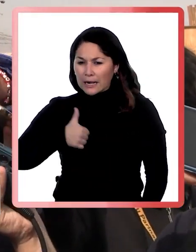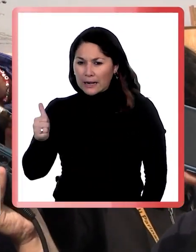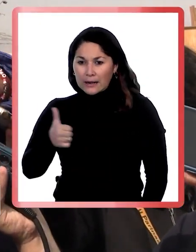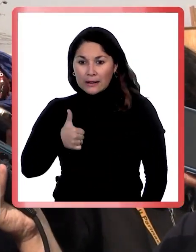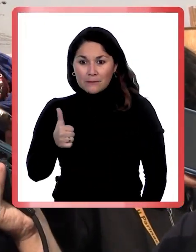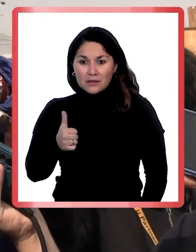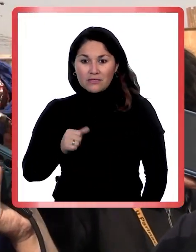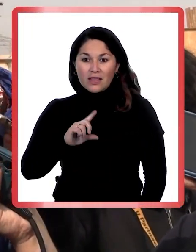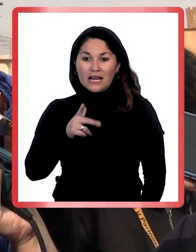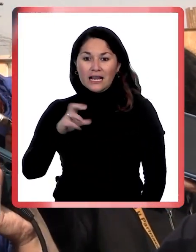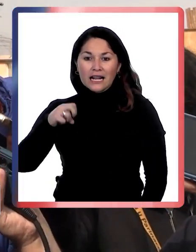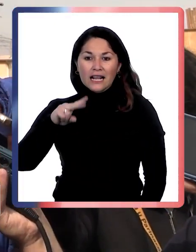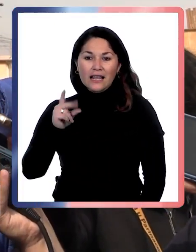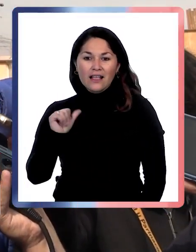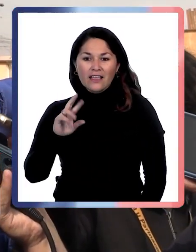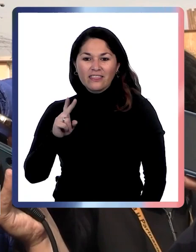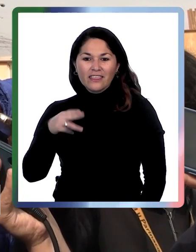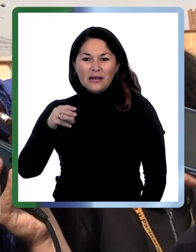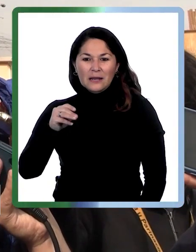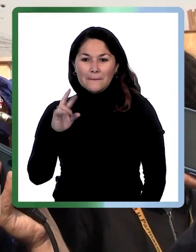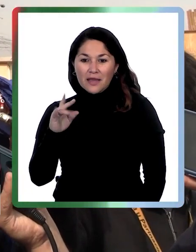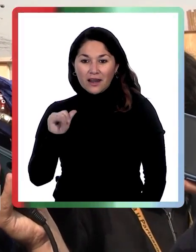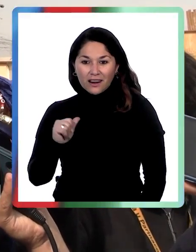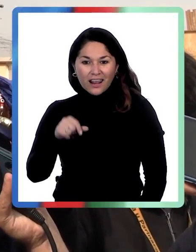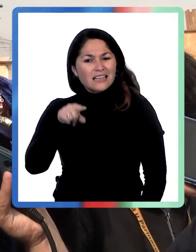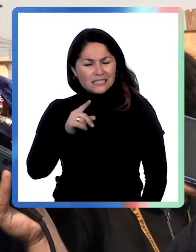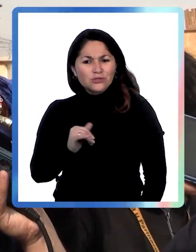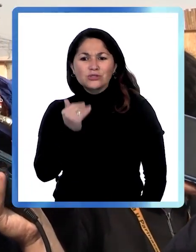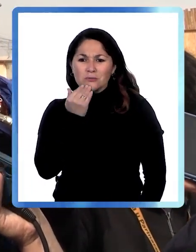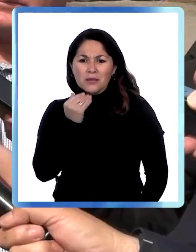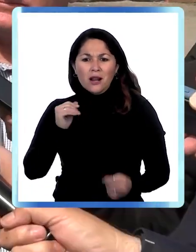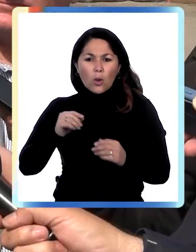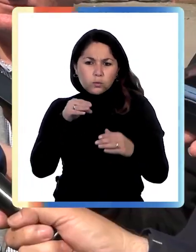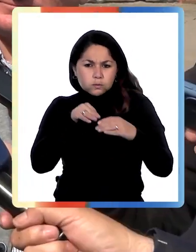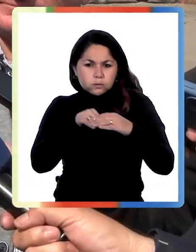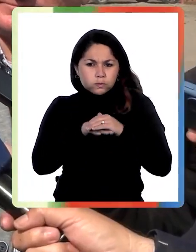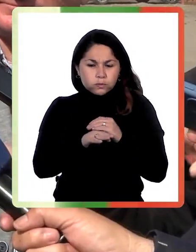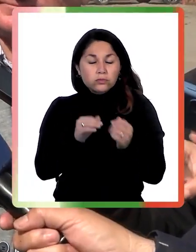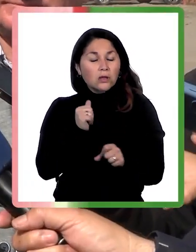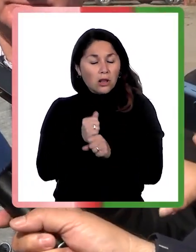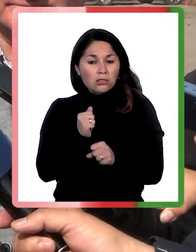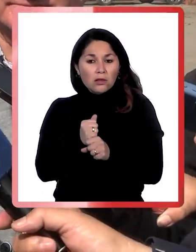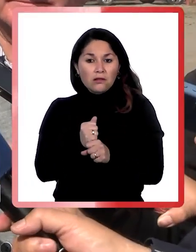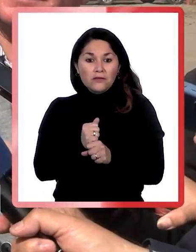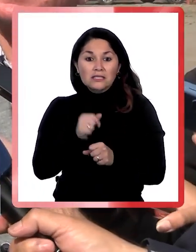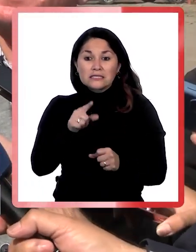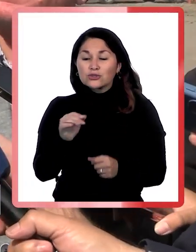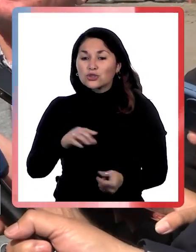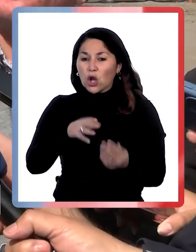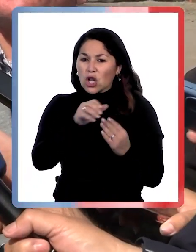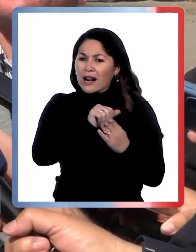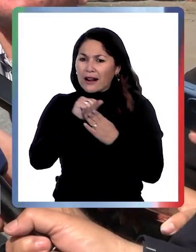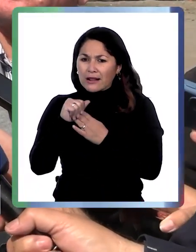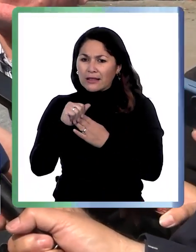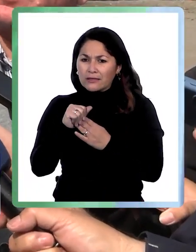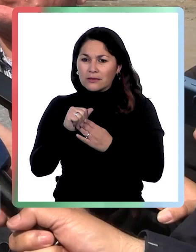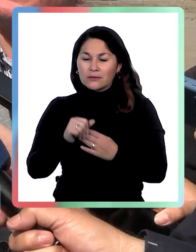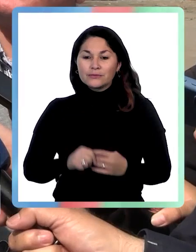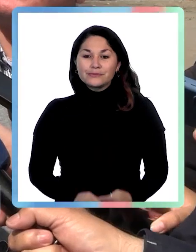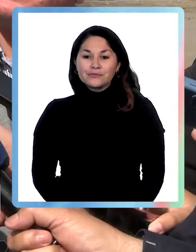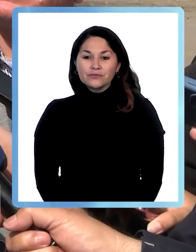investigaciones gendarmería de chile que en esta oportunidad se integró a este procedimiento uno de los que nosotros tenemos calificados como líderes